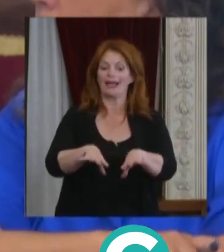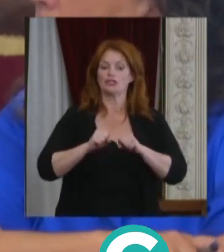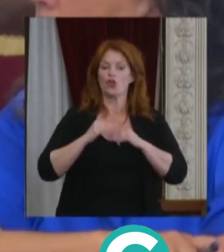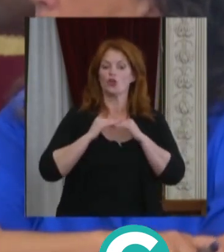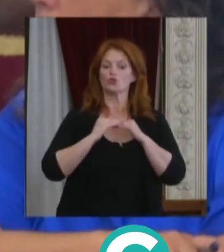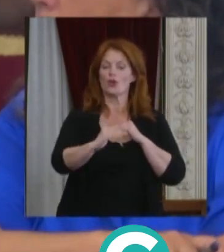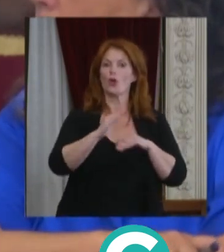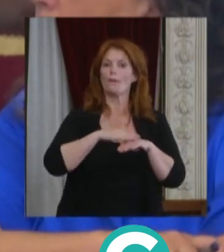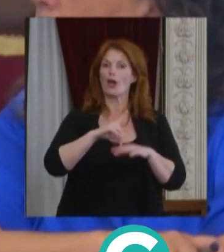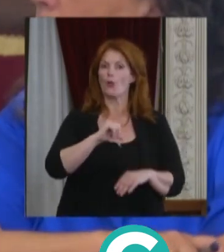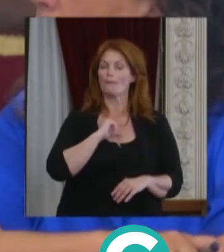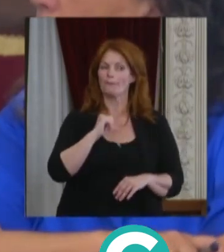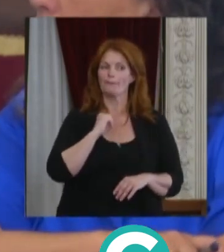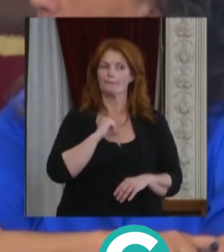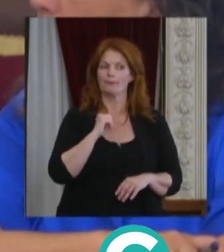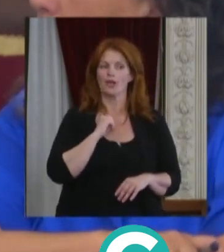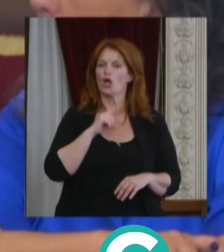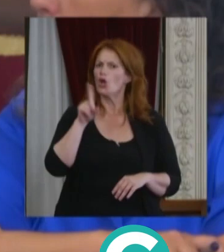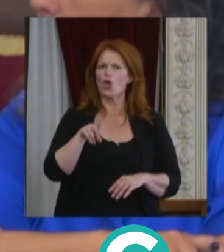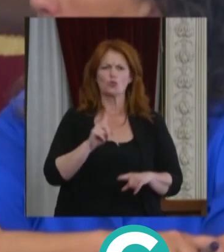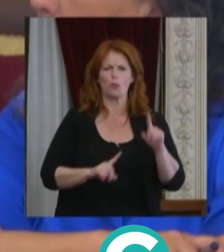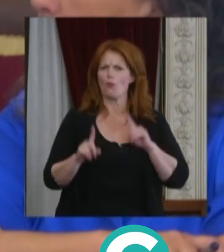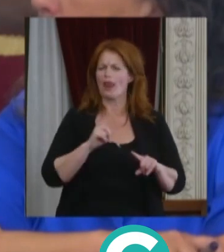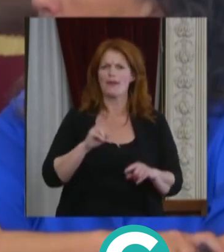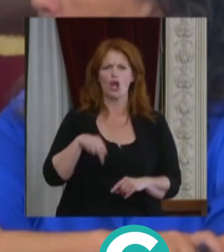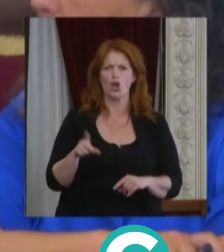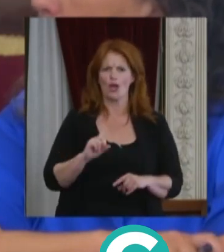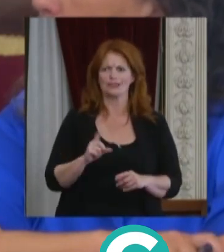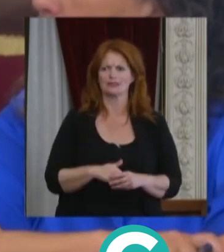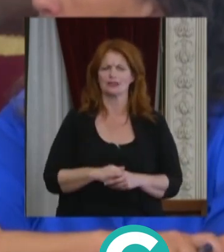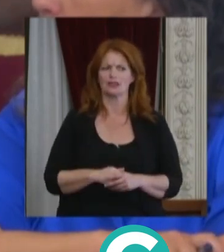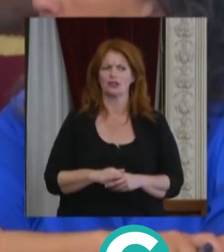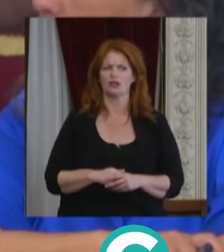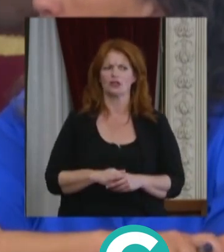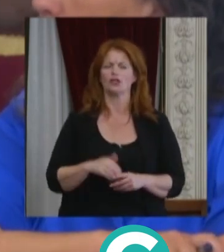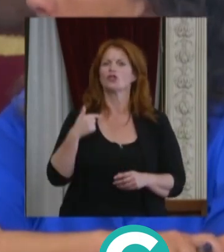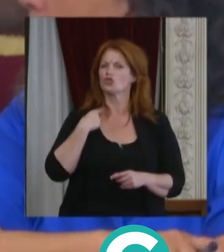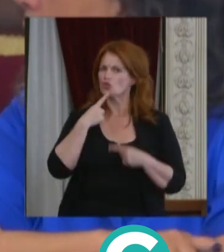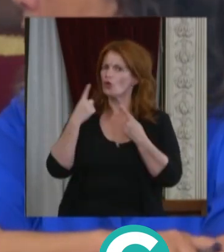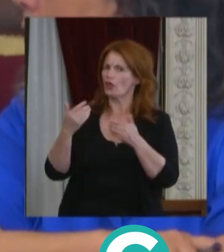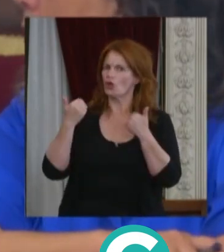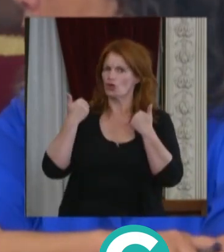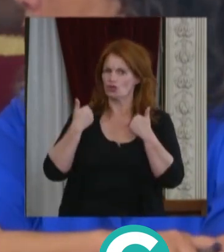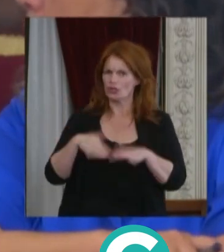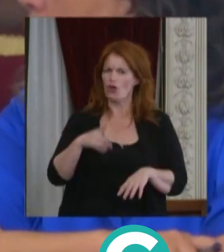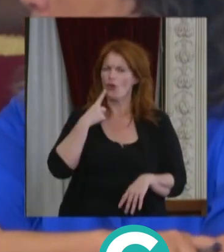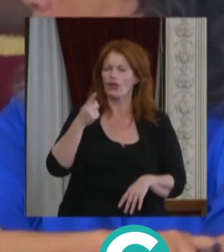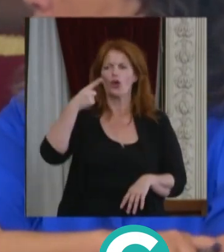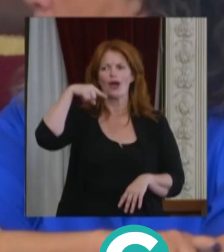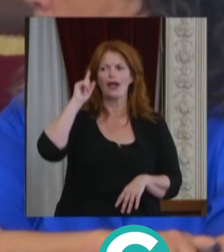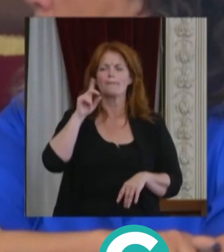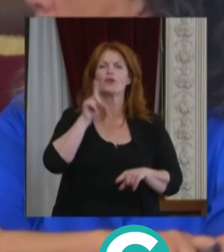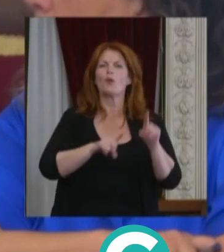suelo para el hospital no va a ser un problema. Ya se lo adelanto, señor García de León.